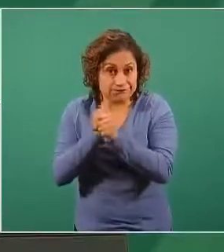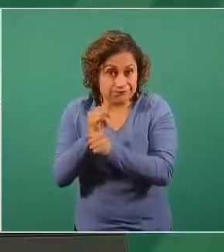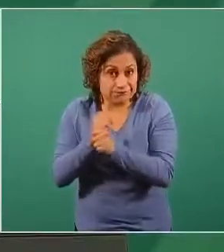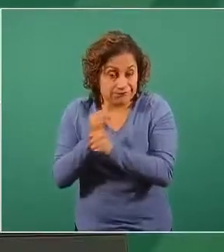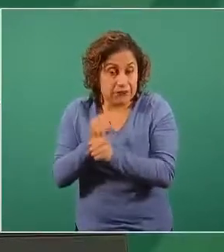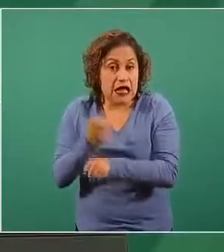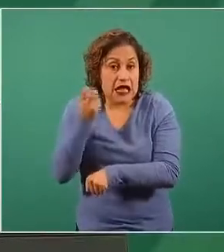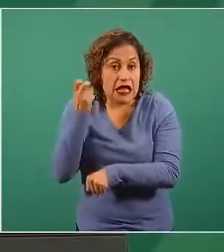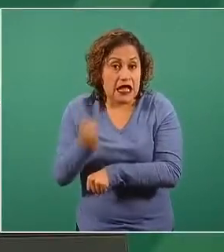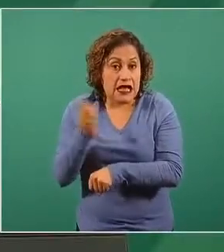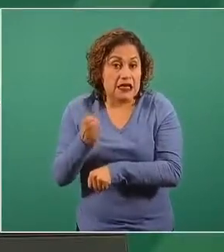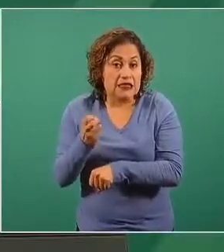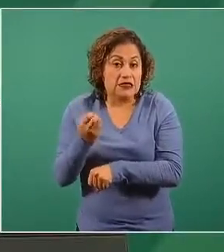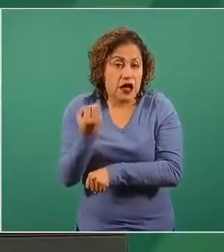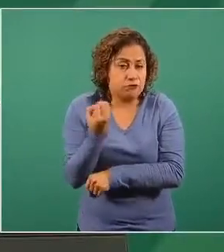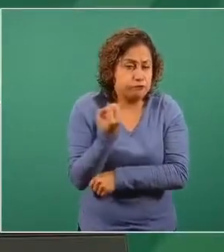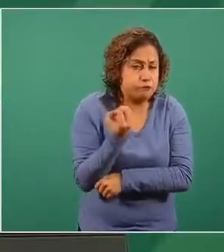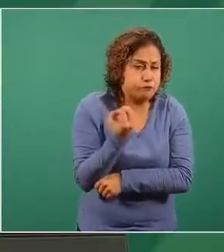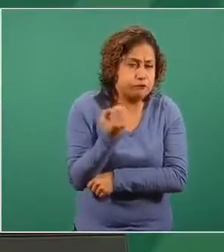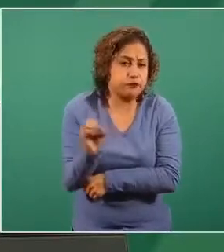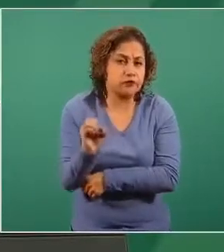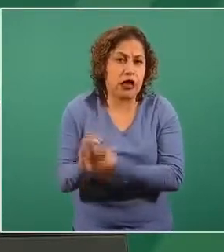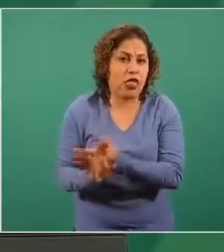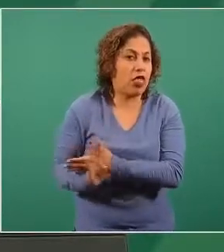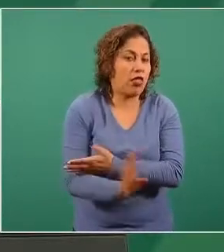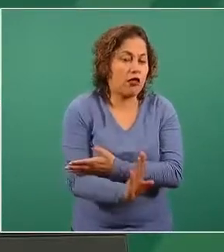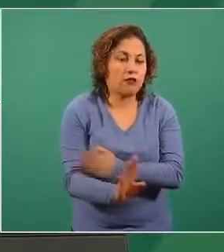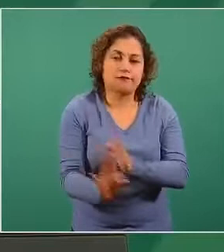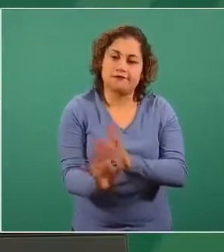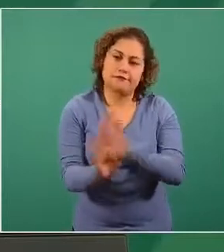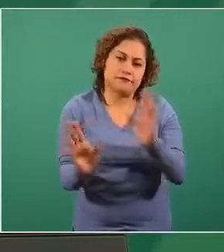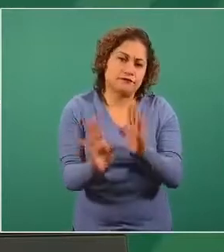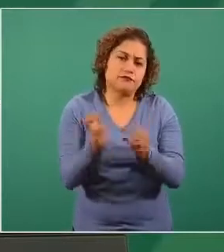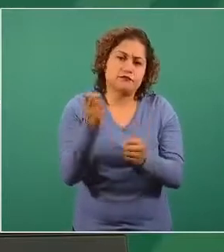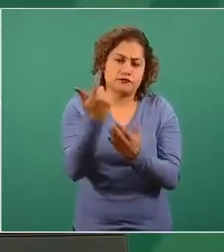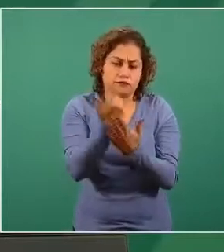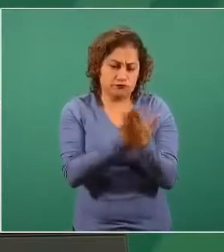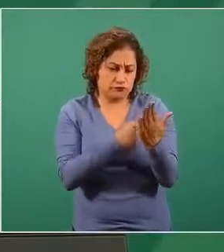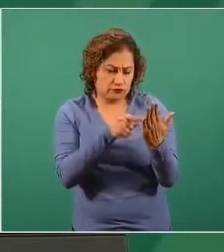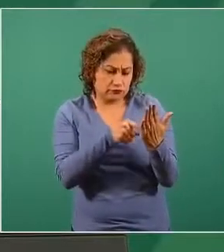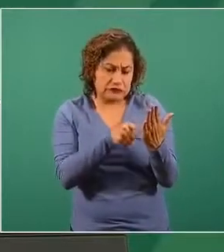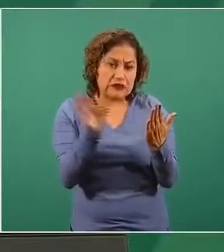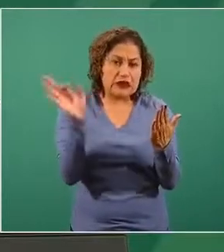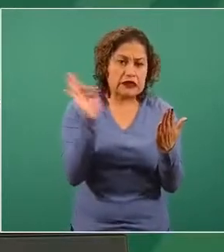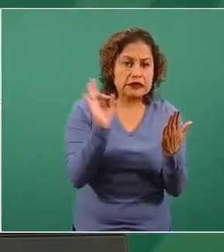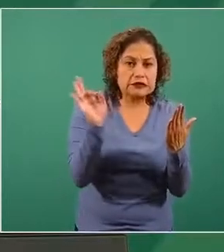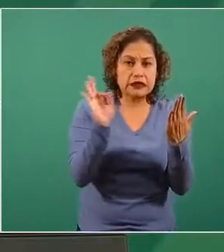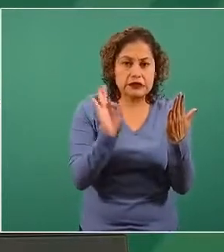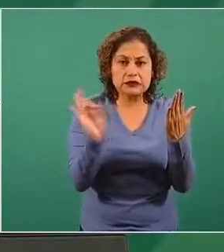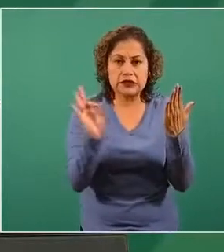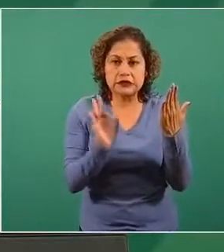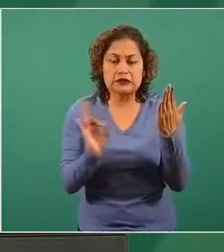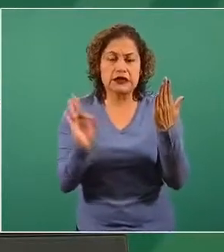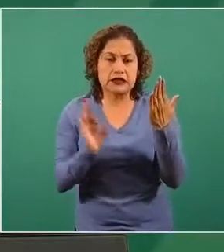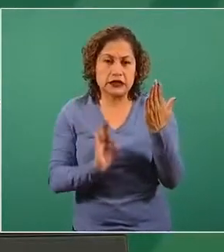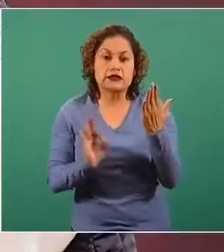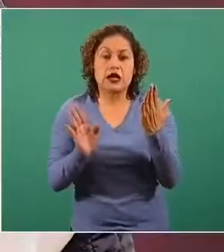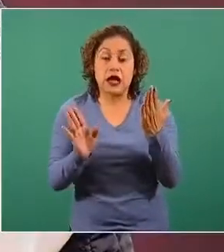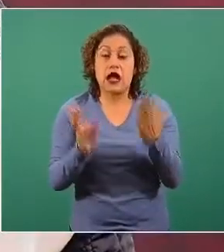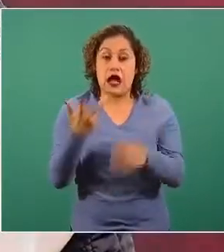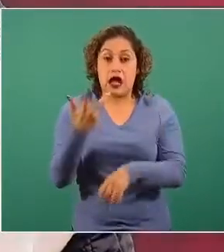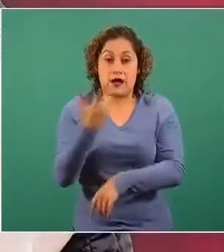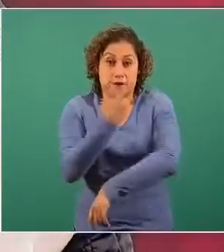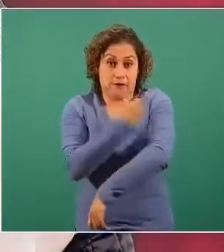son contraindicaciones absolutas, ¿no? Están puestas en la información técnica